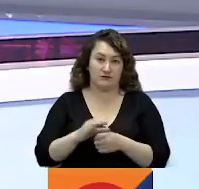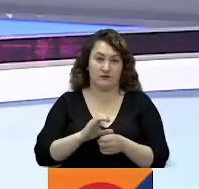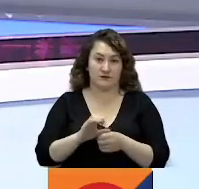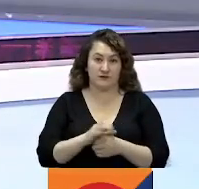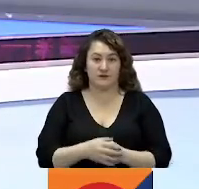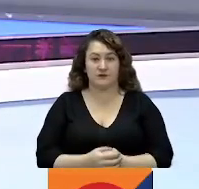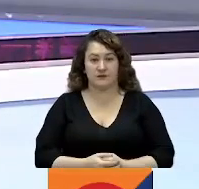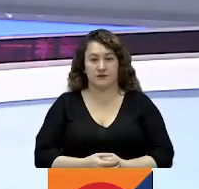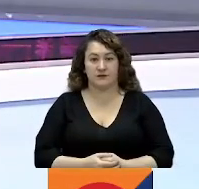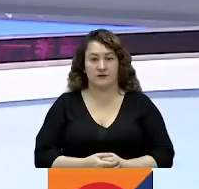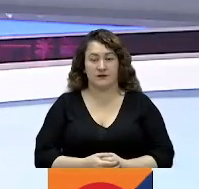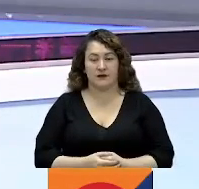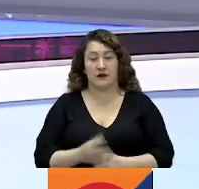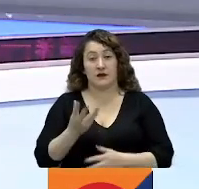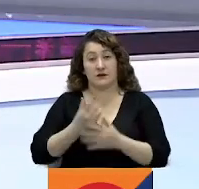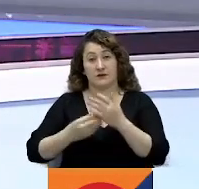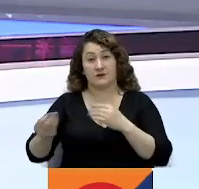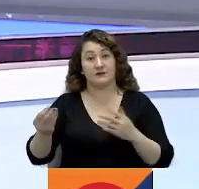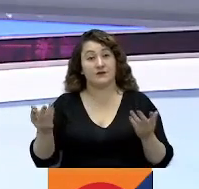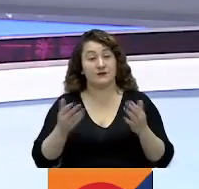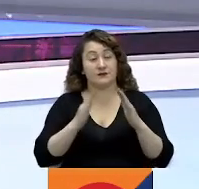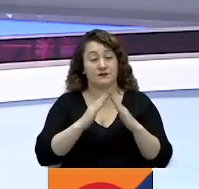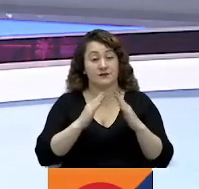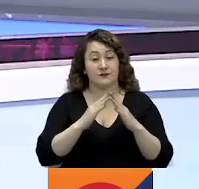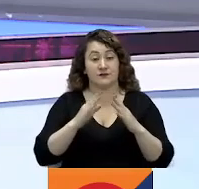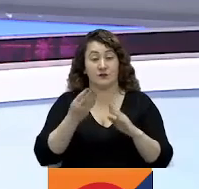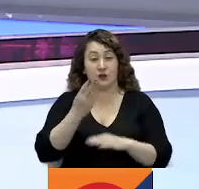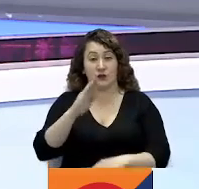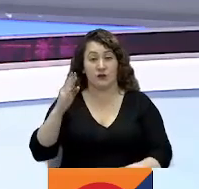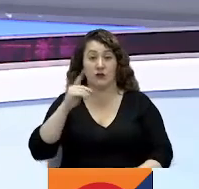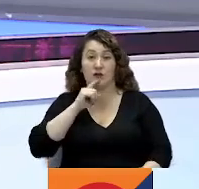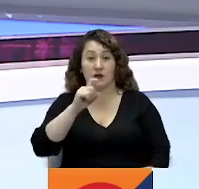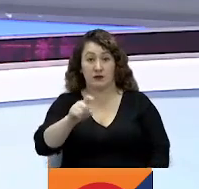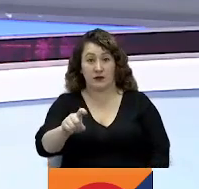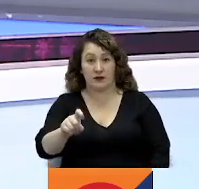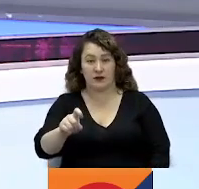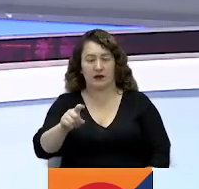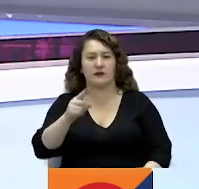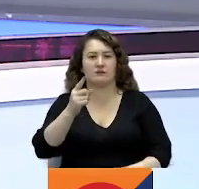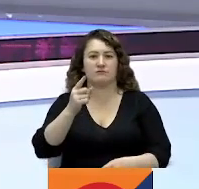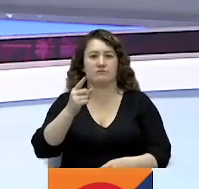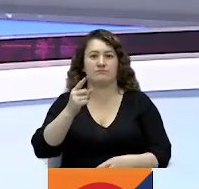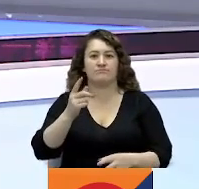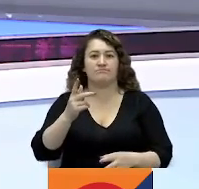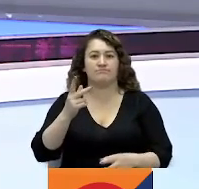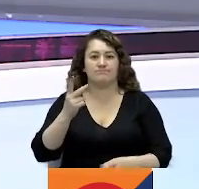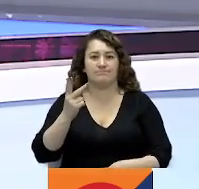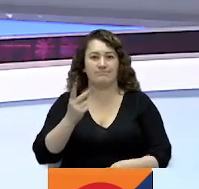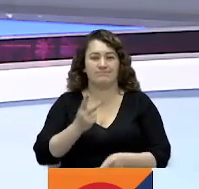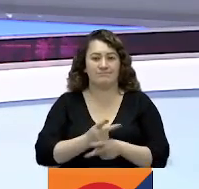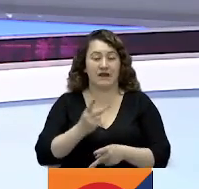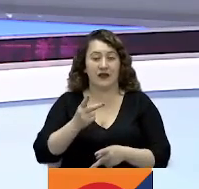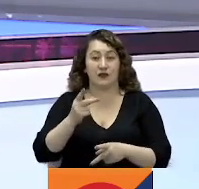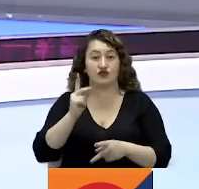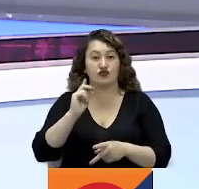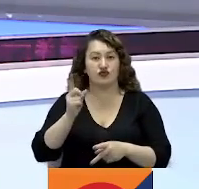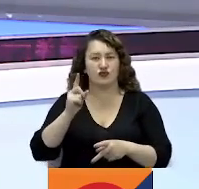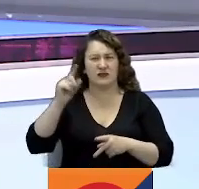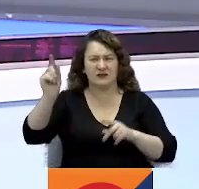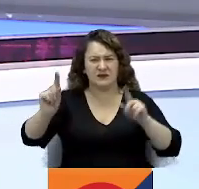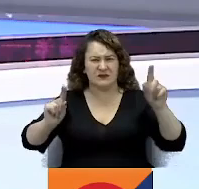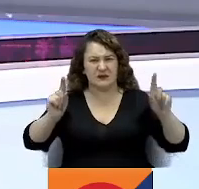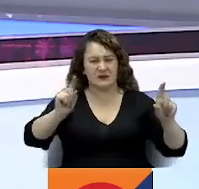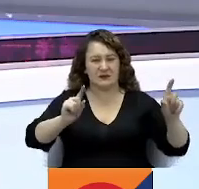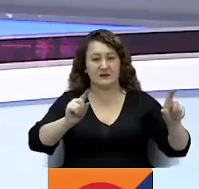Continúan las evacuaciones de viviendas en Bucaramanga que presentan riesgo tras las grietas registradas por el sismo del 10 de marzo. Hoy más